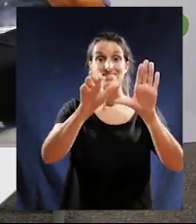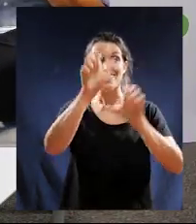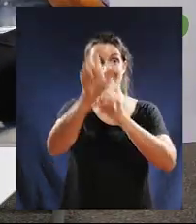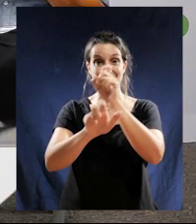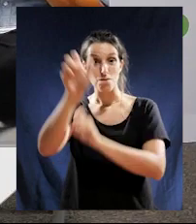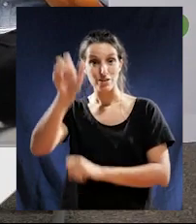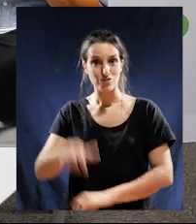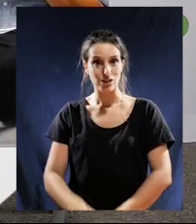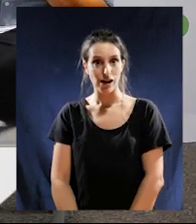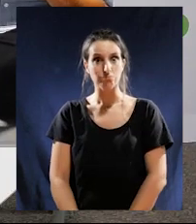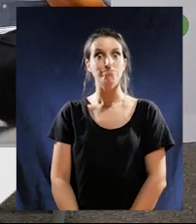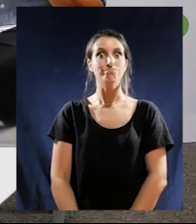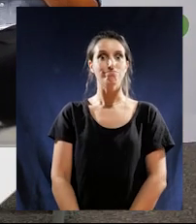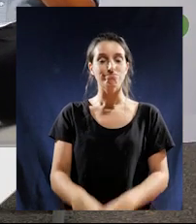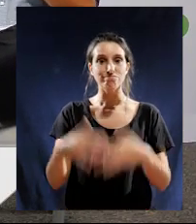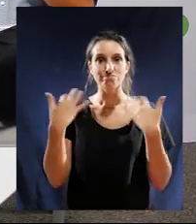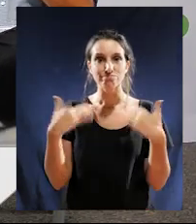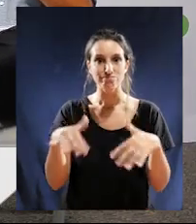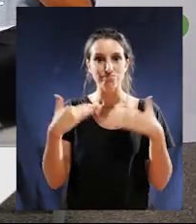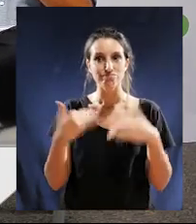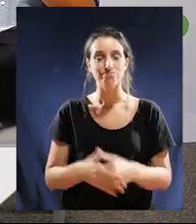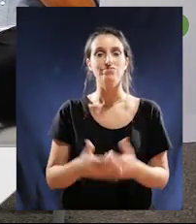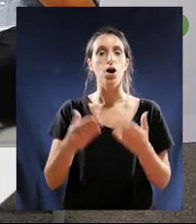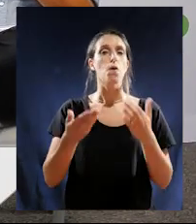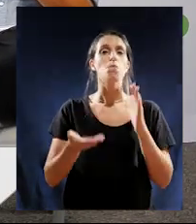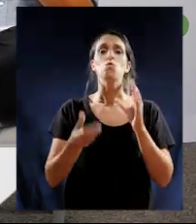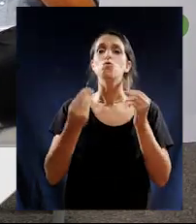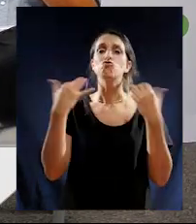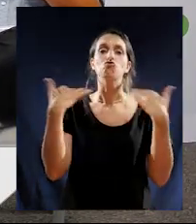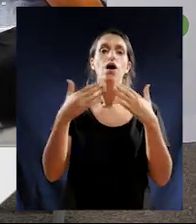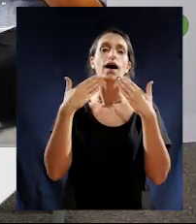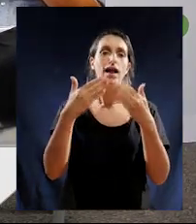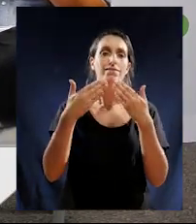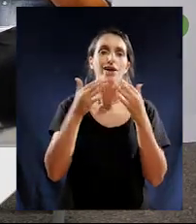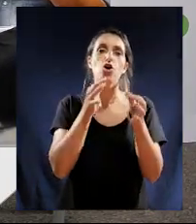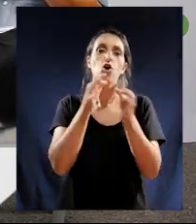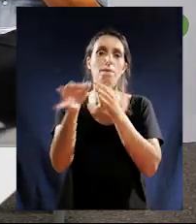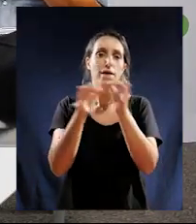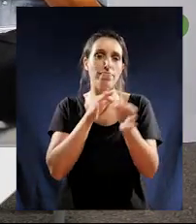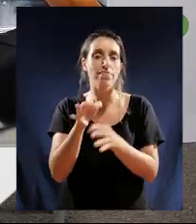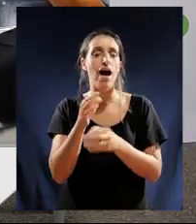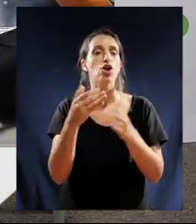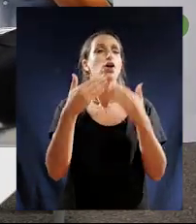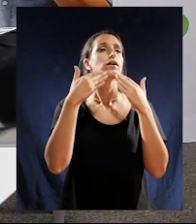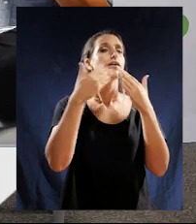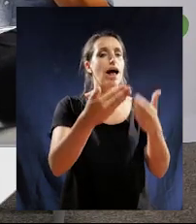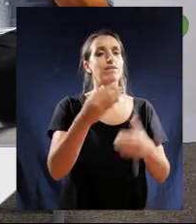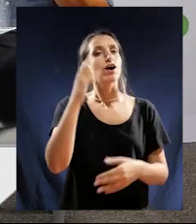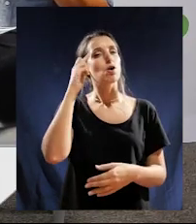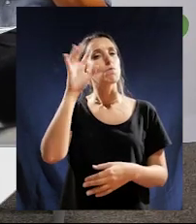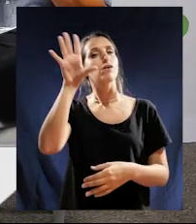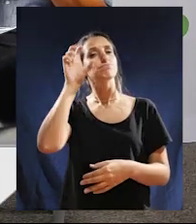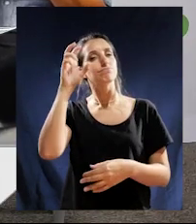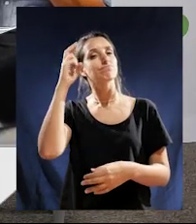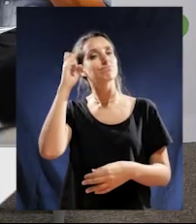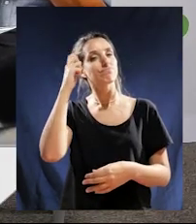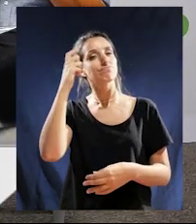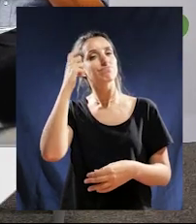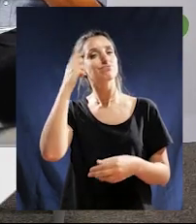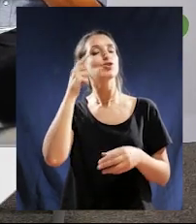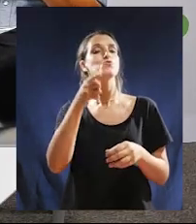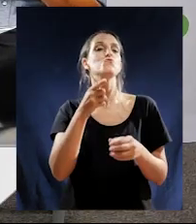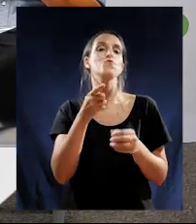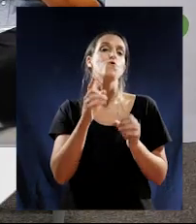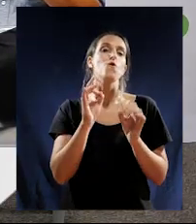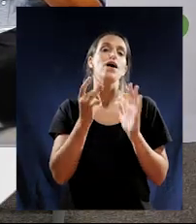¡Qué compromiso! La mayoría son agradecimientos, comentarios, agradecer tus reflexiones,